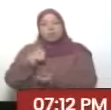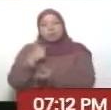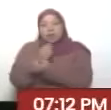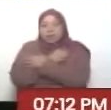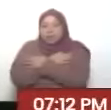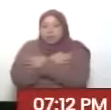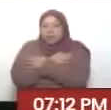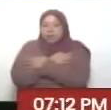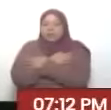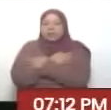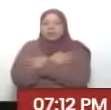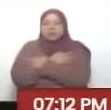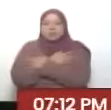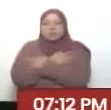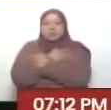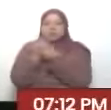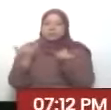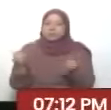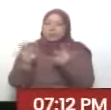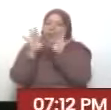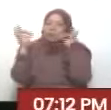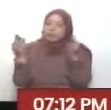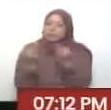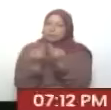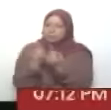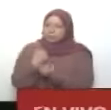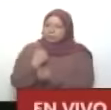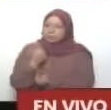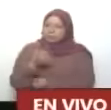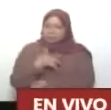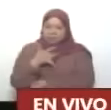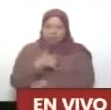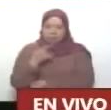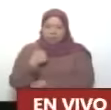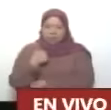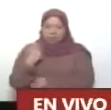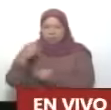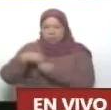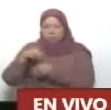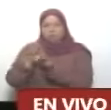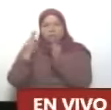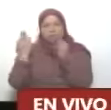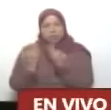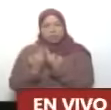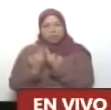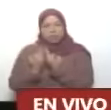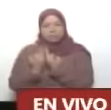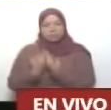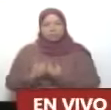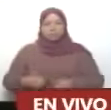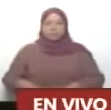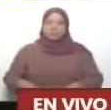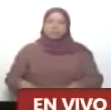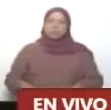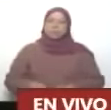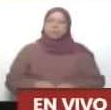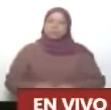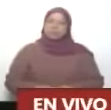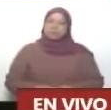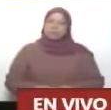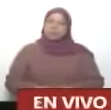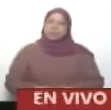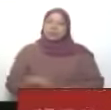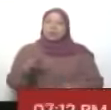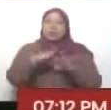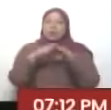abrazaron, conversamos allí en familia. Yo la siento como parte de mi familia, a Yulimar. Es de la